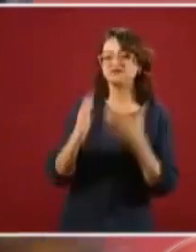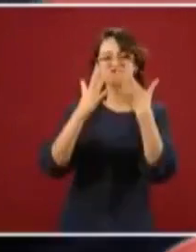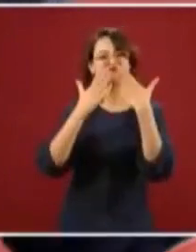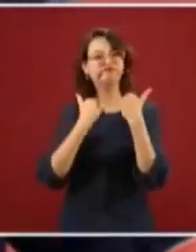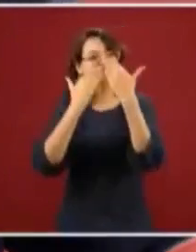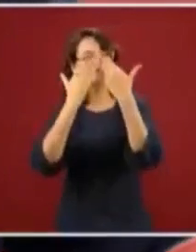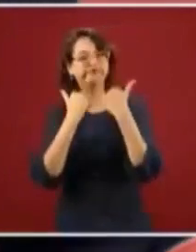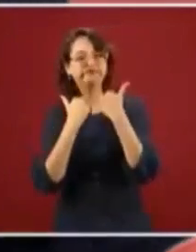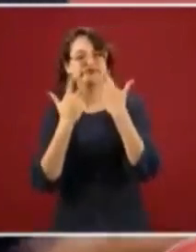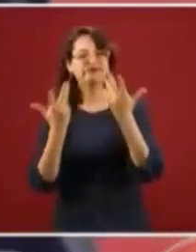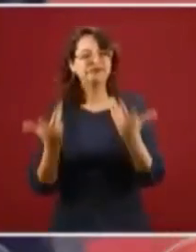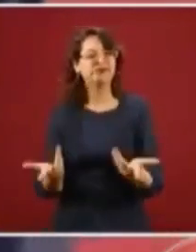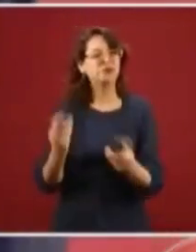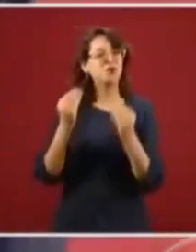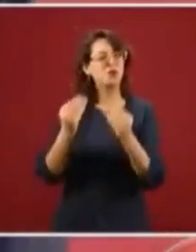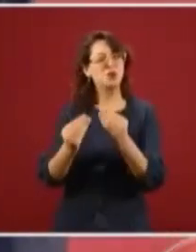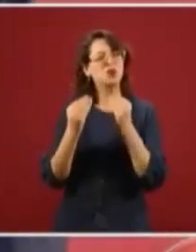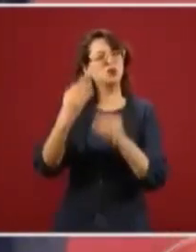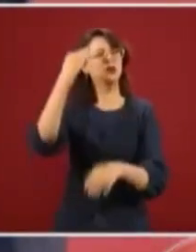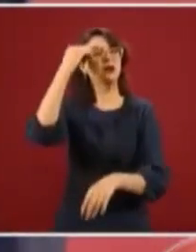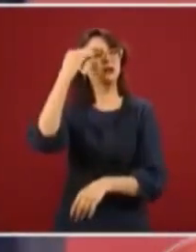pero estamos hablando de siglos.